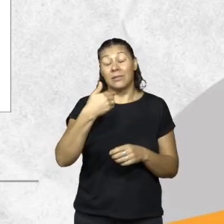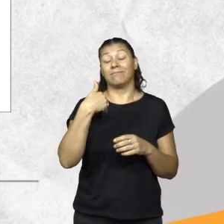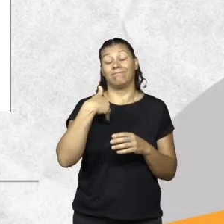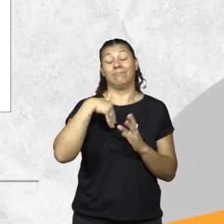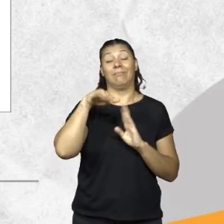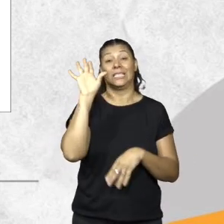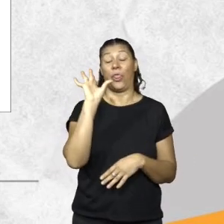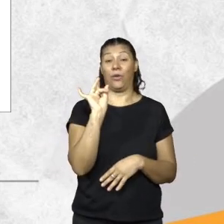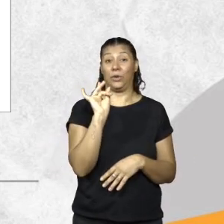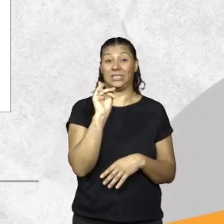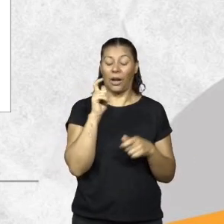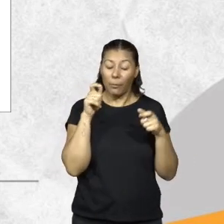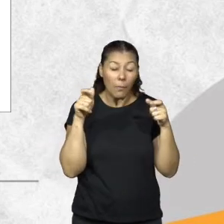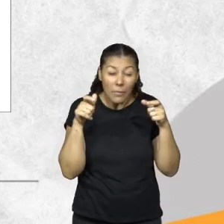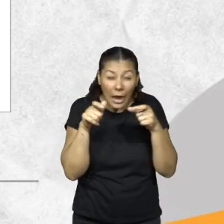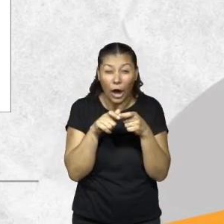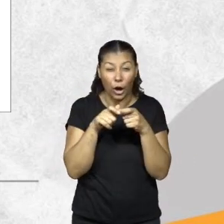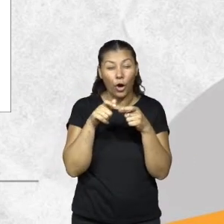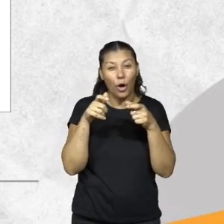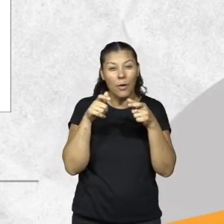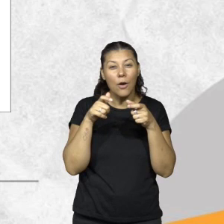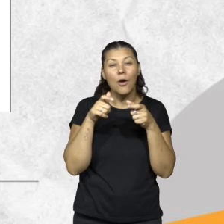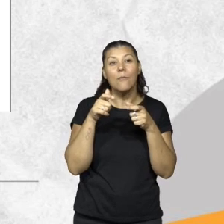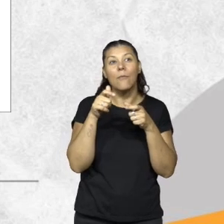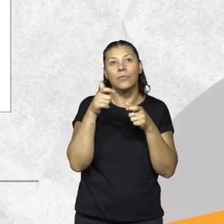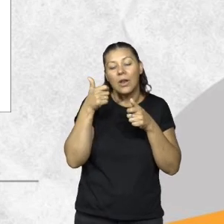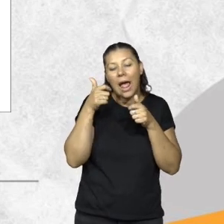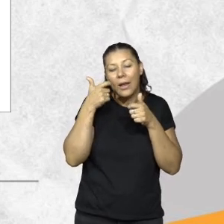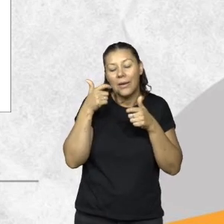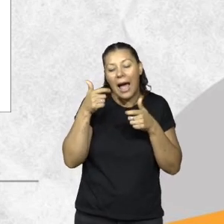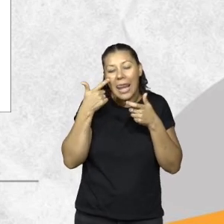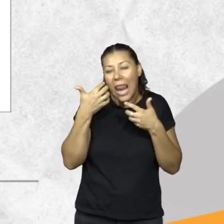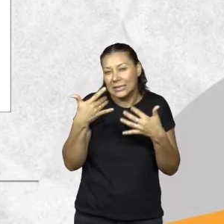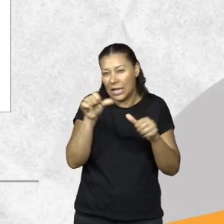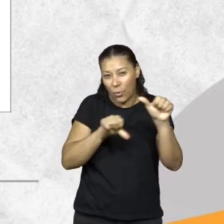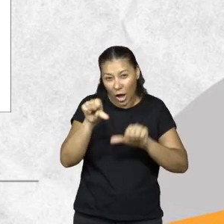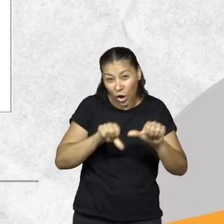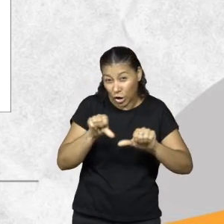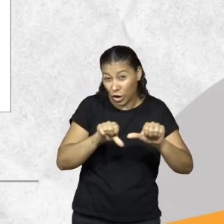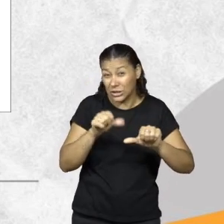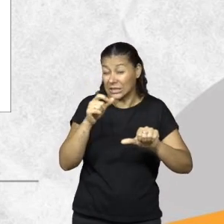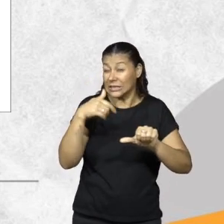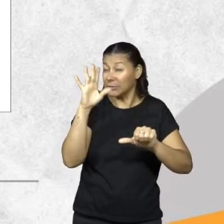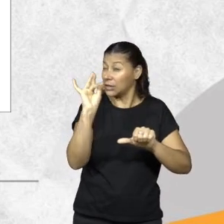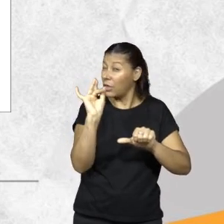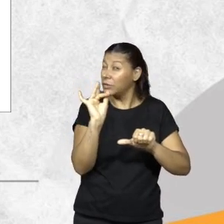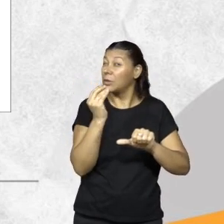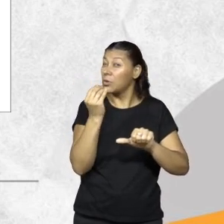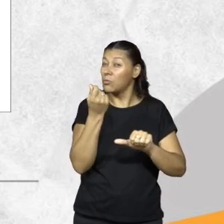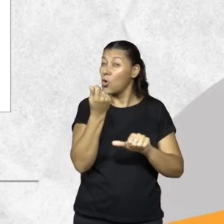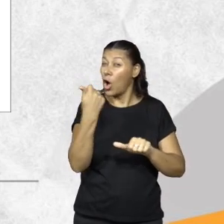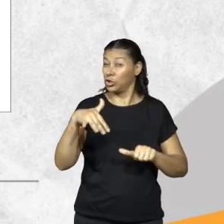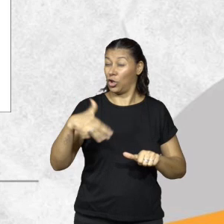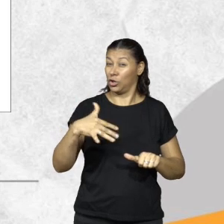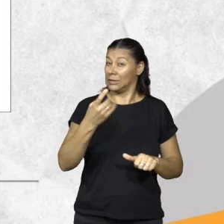cabo. ¿Por qué? Porque estos análisis de laboratorio son muy costosos. Estamos hablando